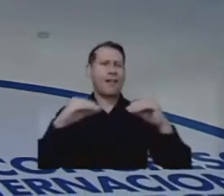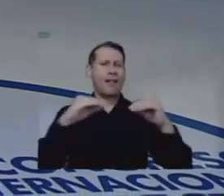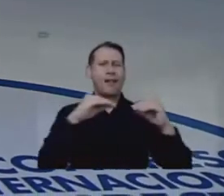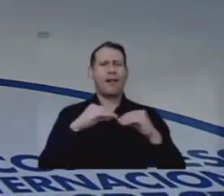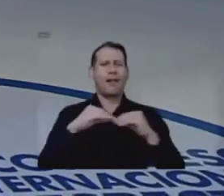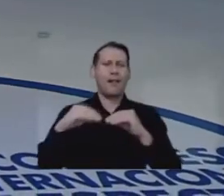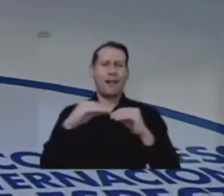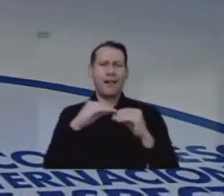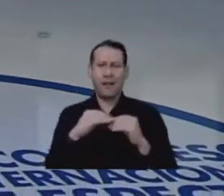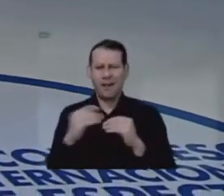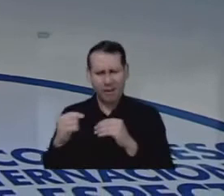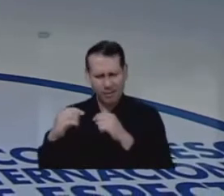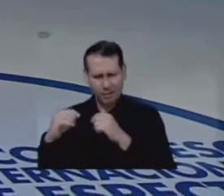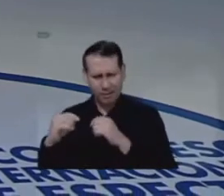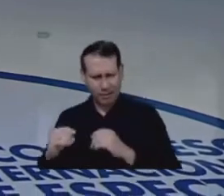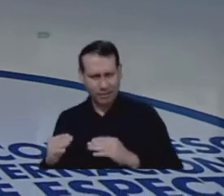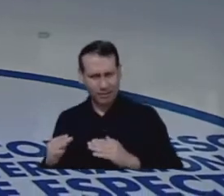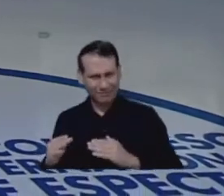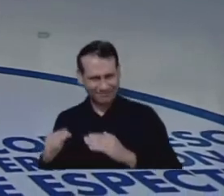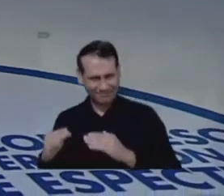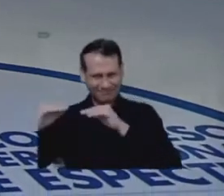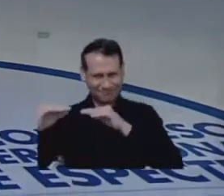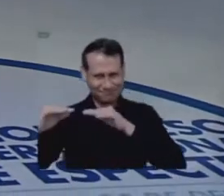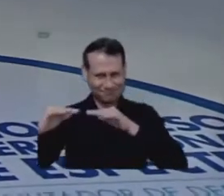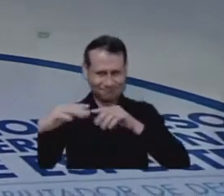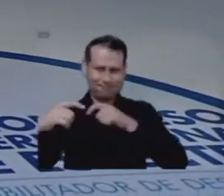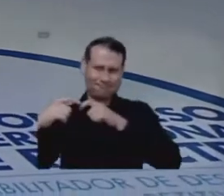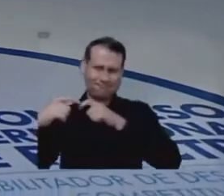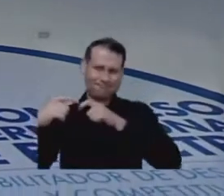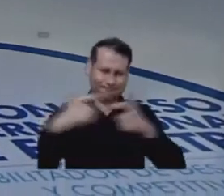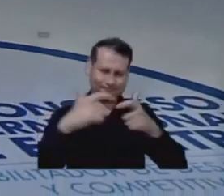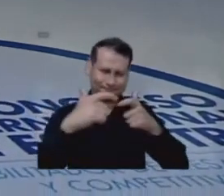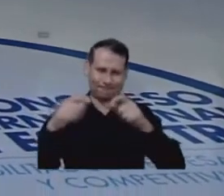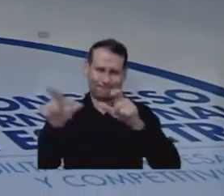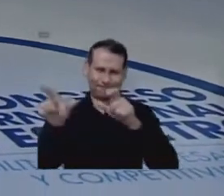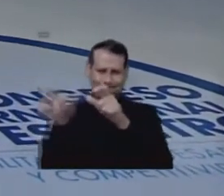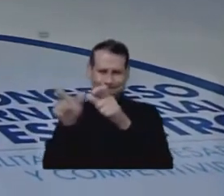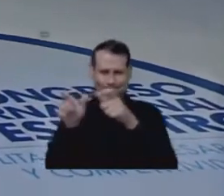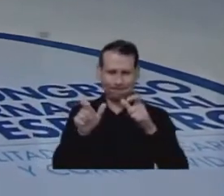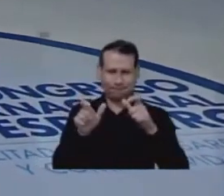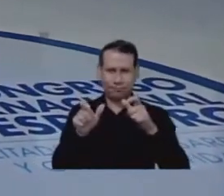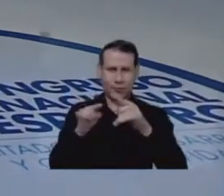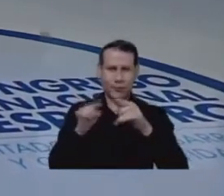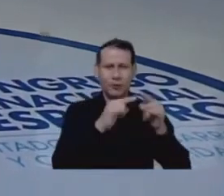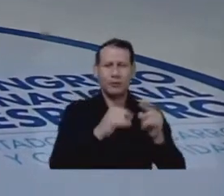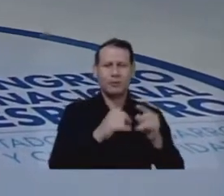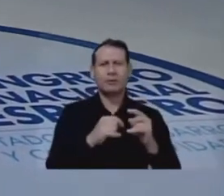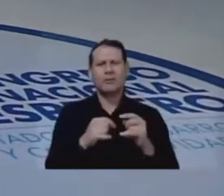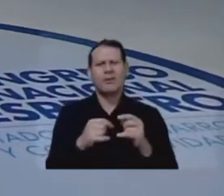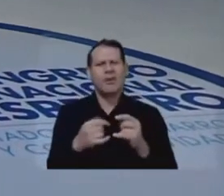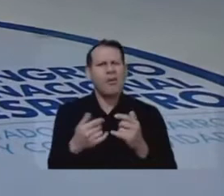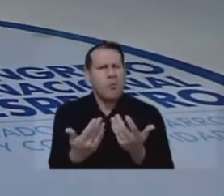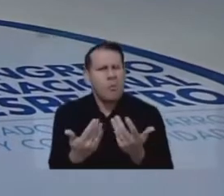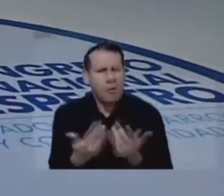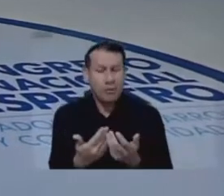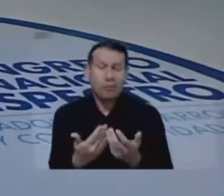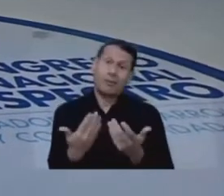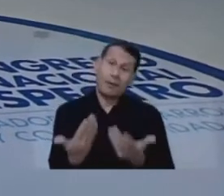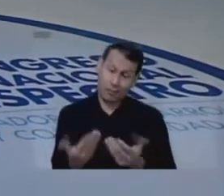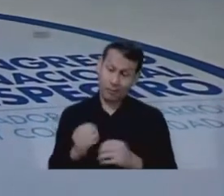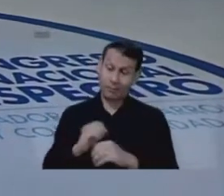de algunos eventos que hemos venido observando post-pandemia, ¿no? En materia de comunicaciones